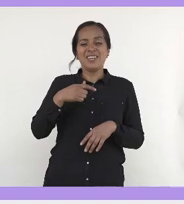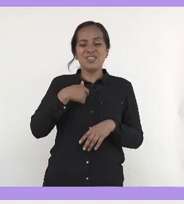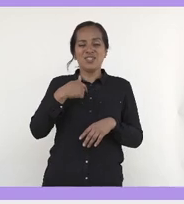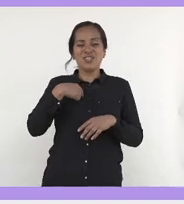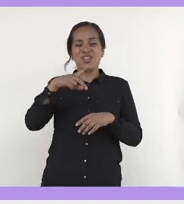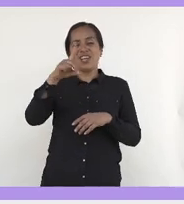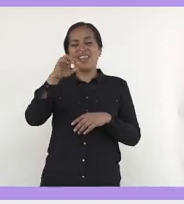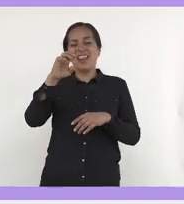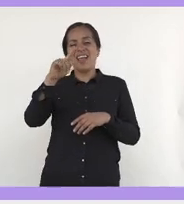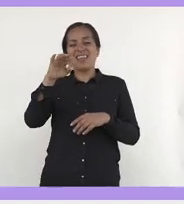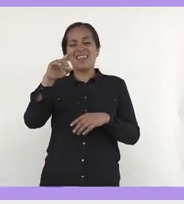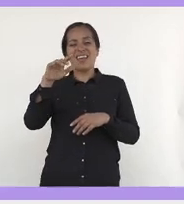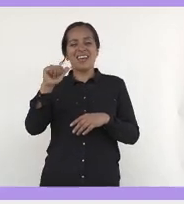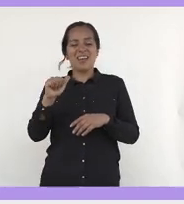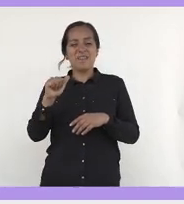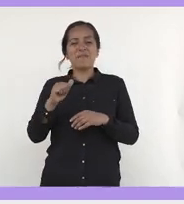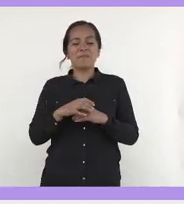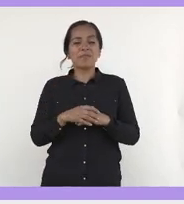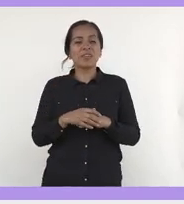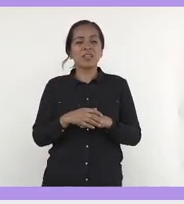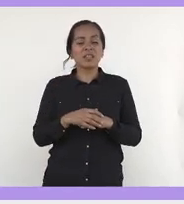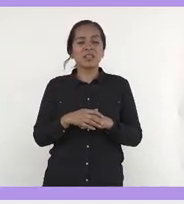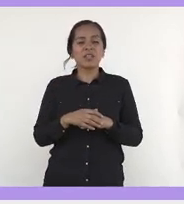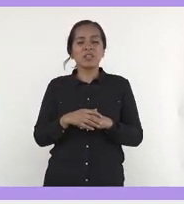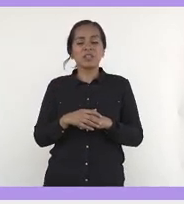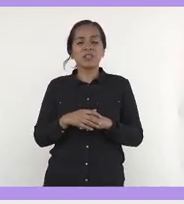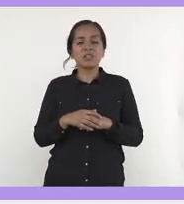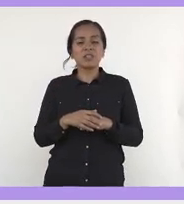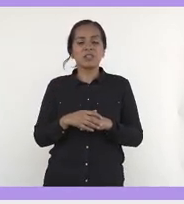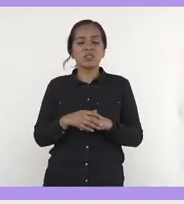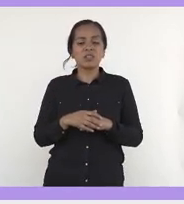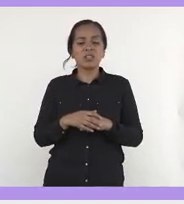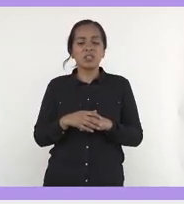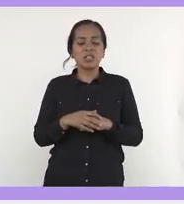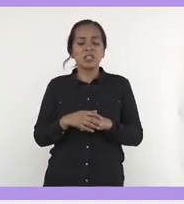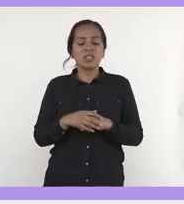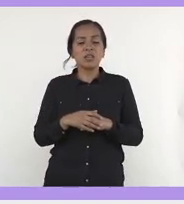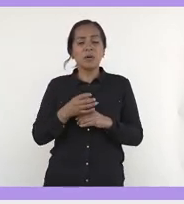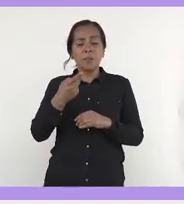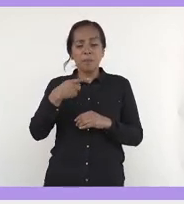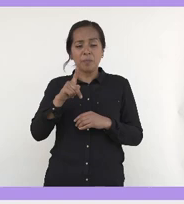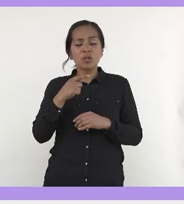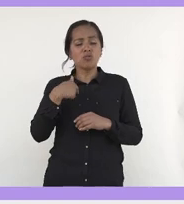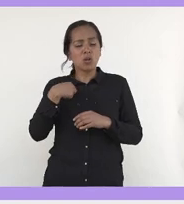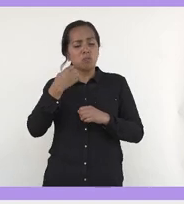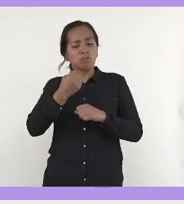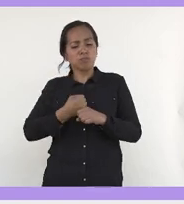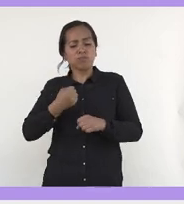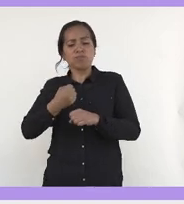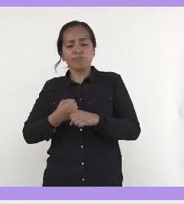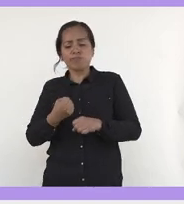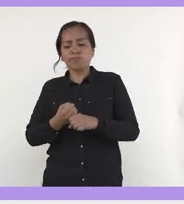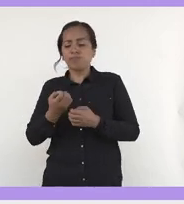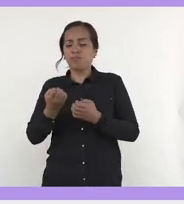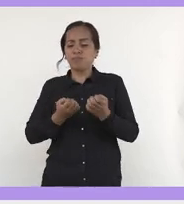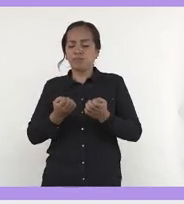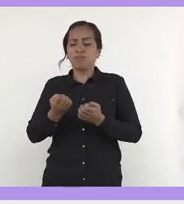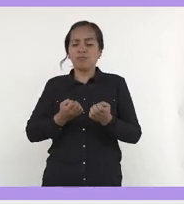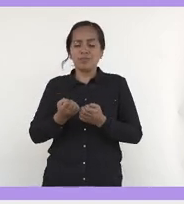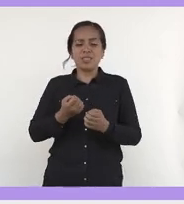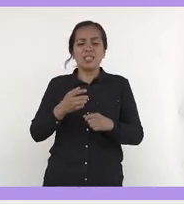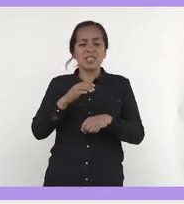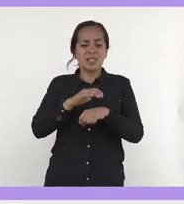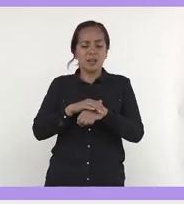esto lateral no no no era la menos Lo siento pero y nos entrenaban de hecho amigos